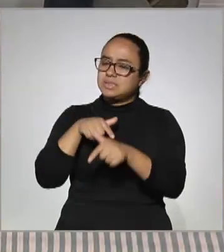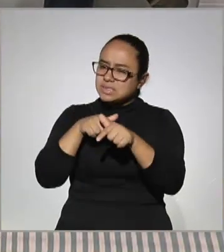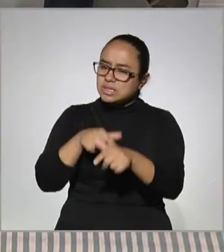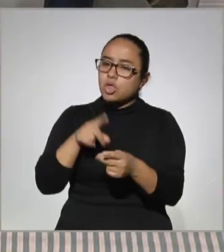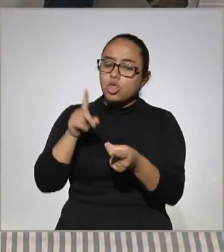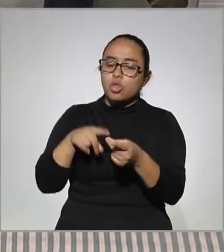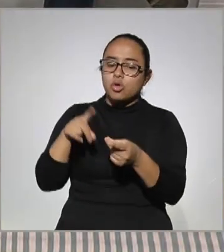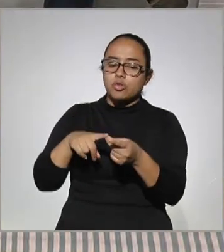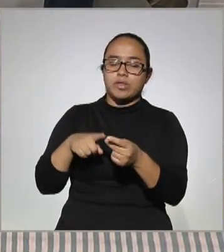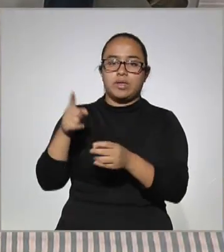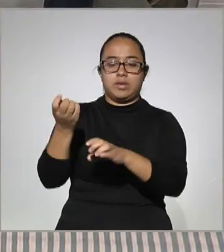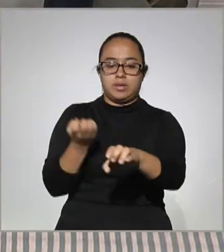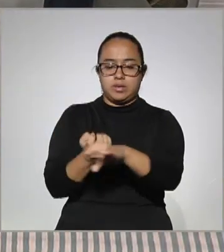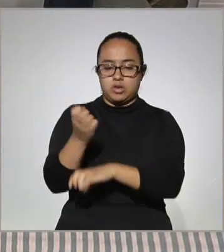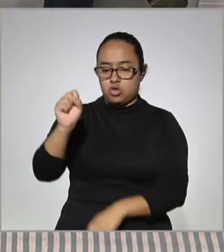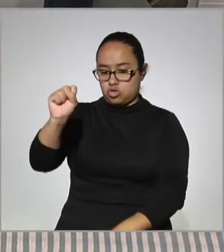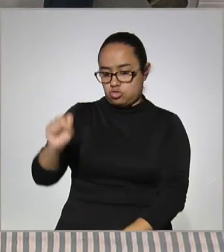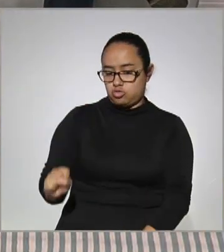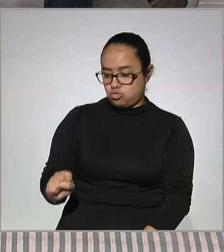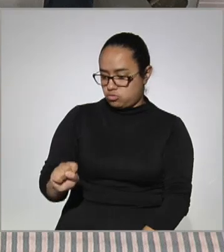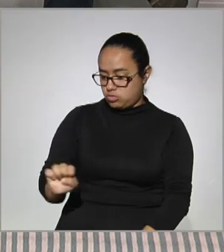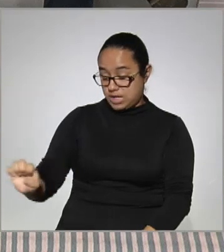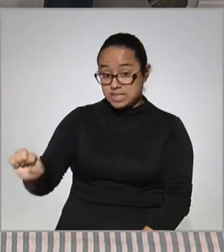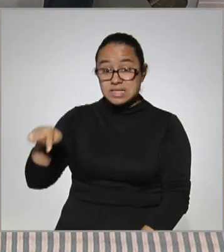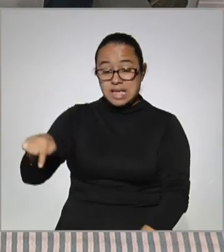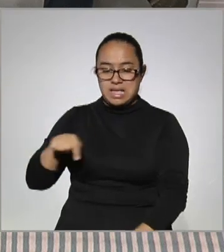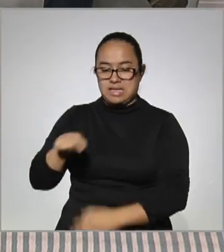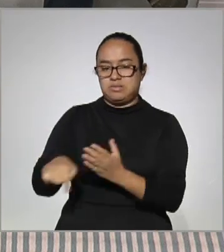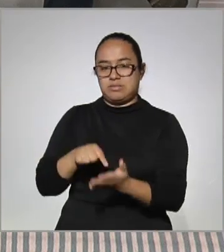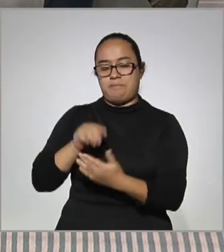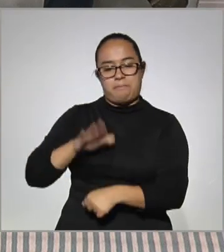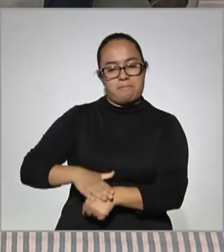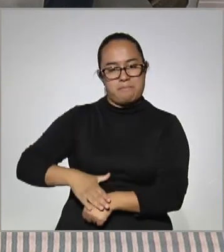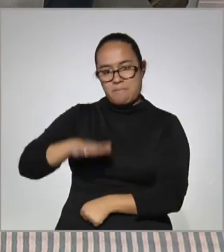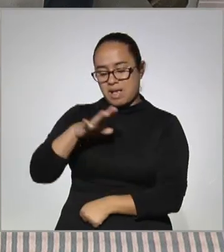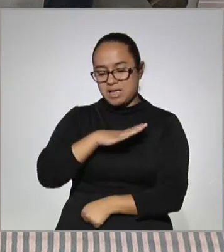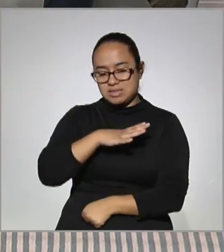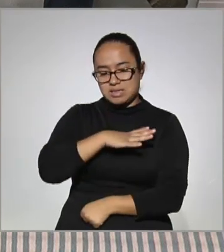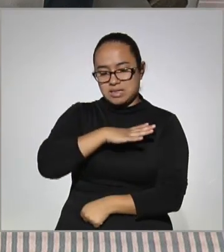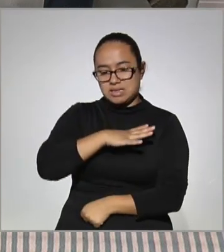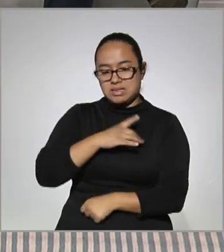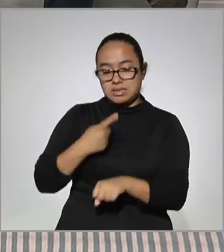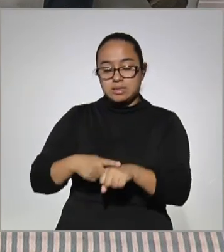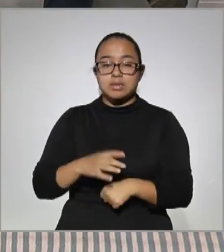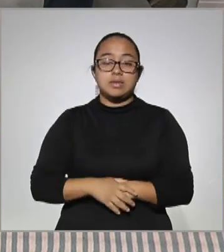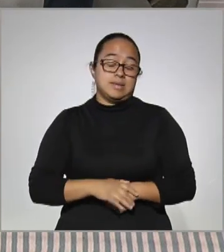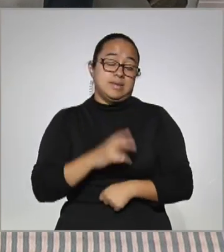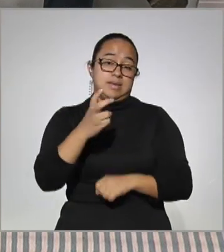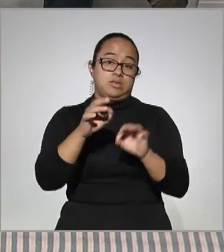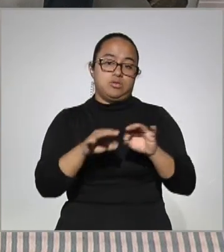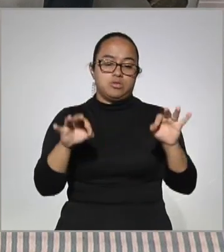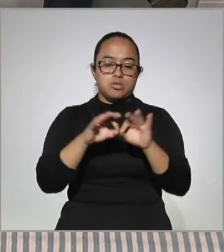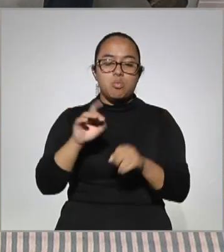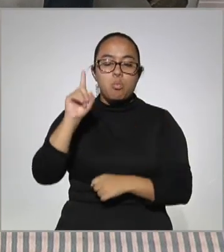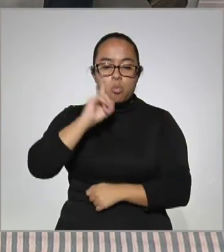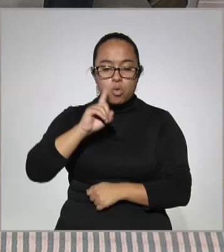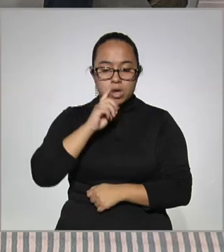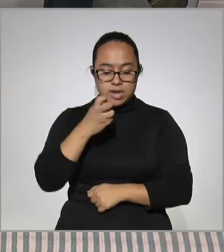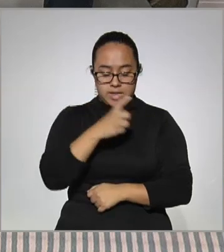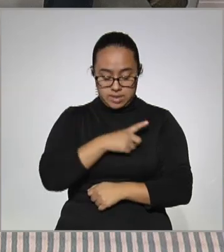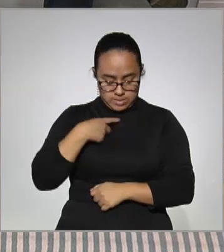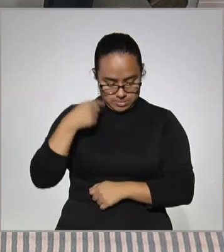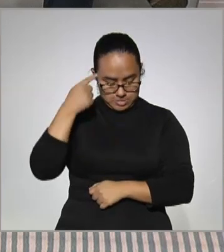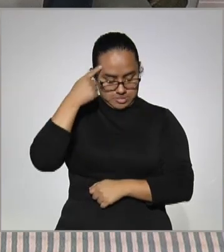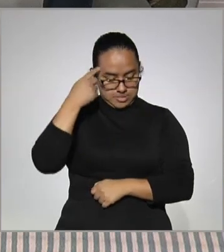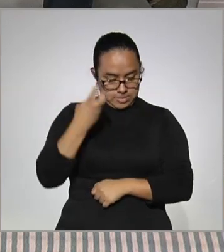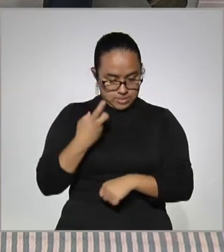es en los estados del sureste, ¿no? Esto es importante. ¿Por qué? Porque aquí la mujer y la conciencia de enfermedad toma un